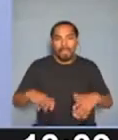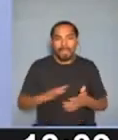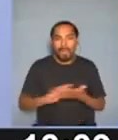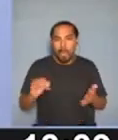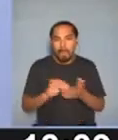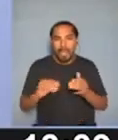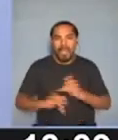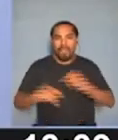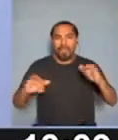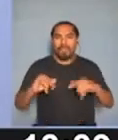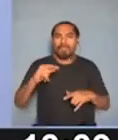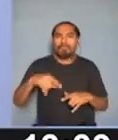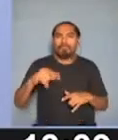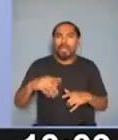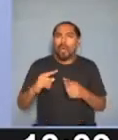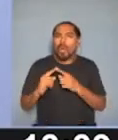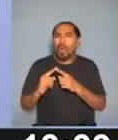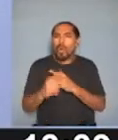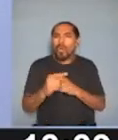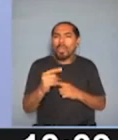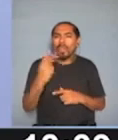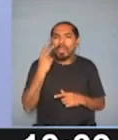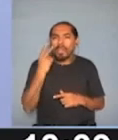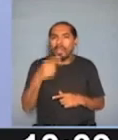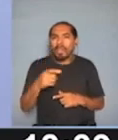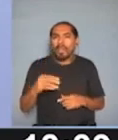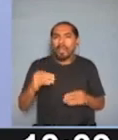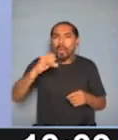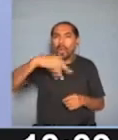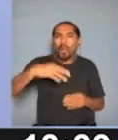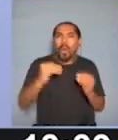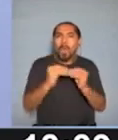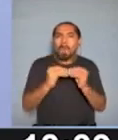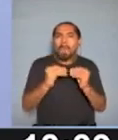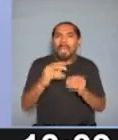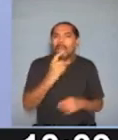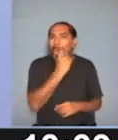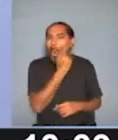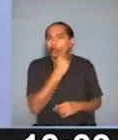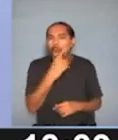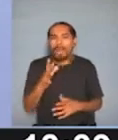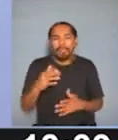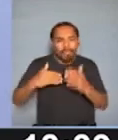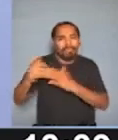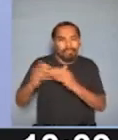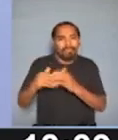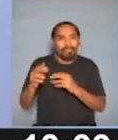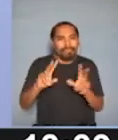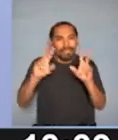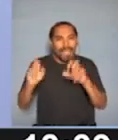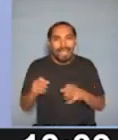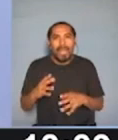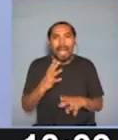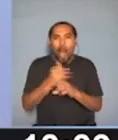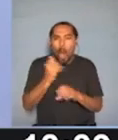bloque es momento de tomar contacto con nuestro móvil de exteriores, con nuestro compañero Jorge Reales, para hablar de la situación del transporte, porque volvió a la